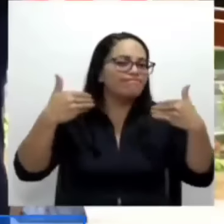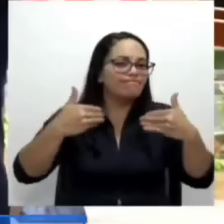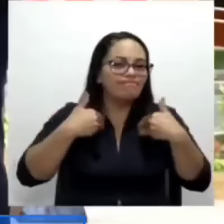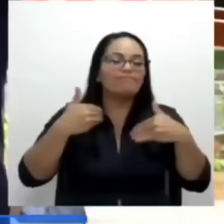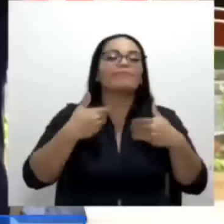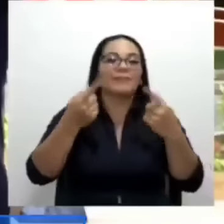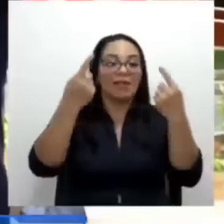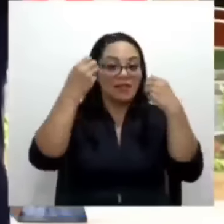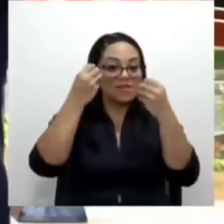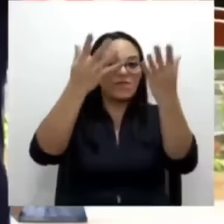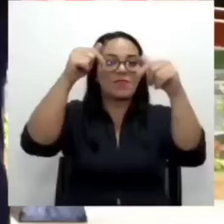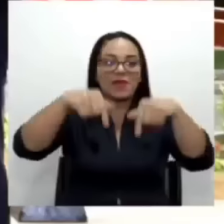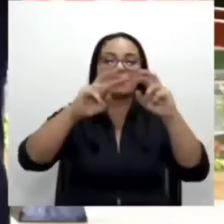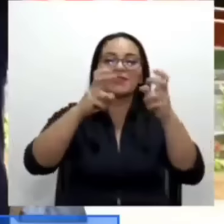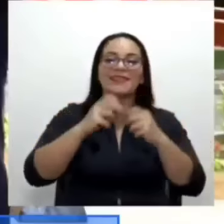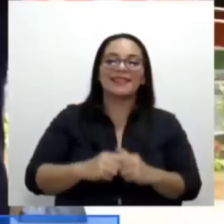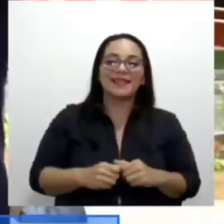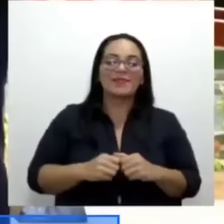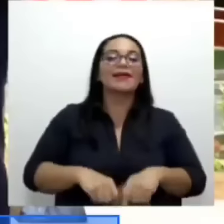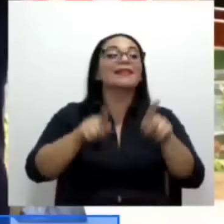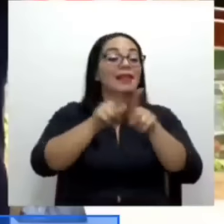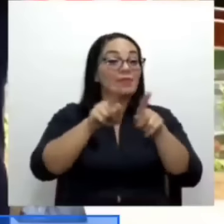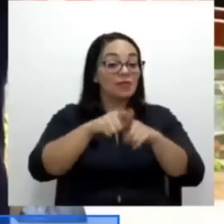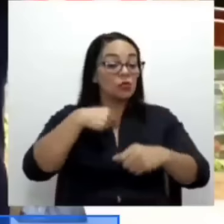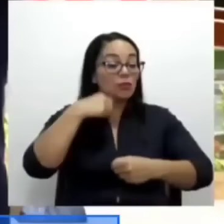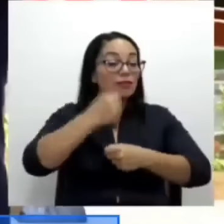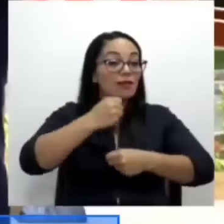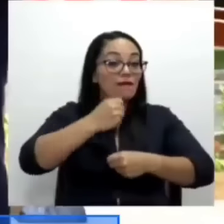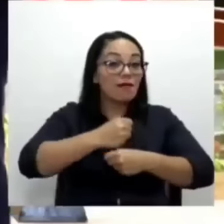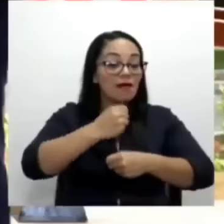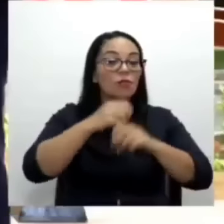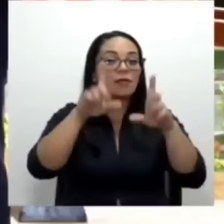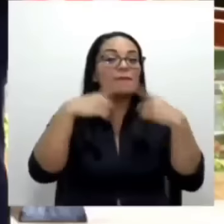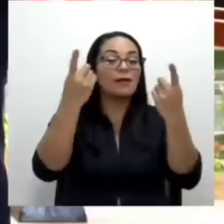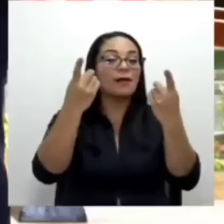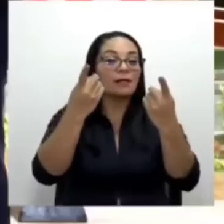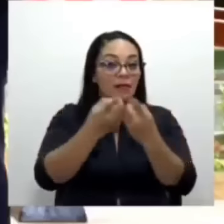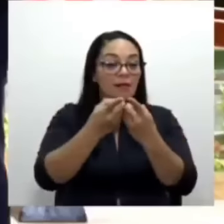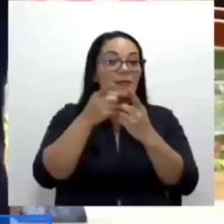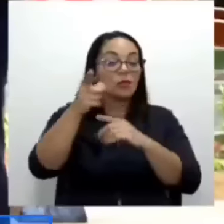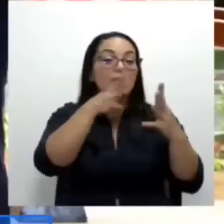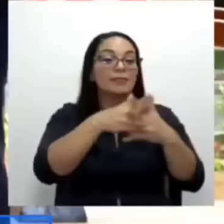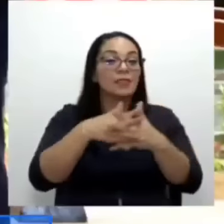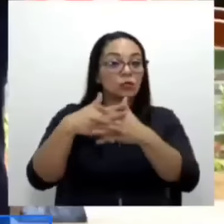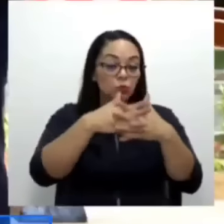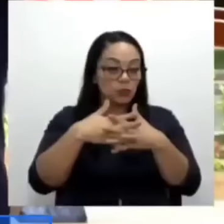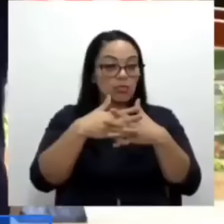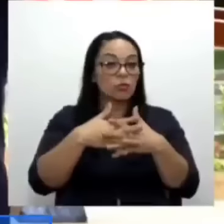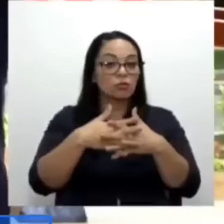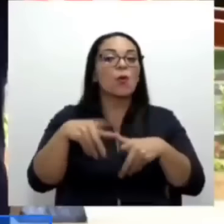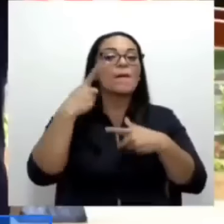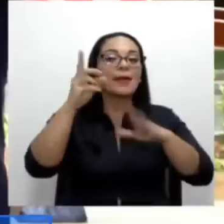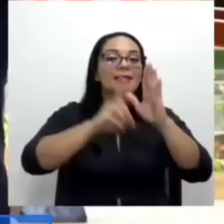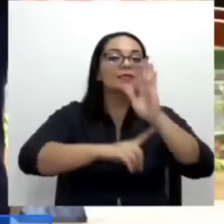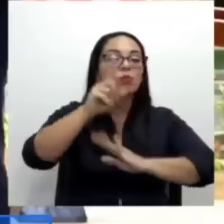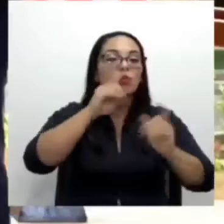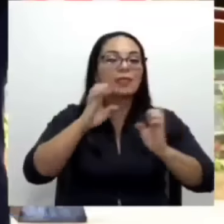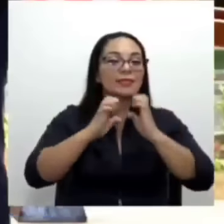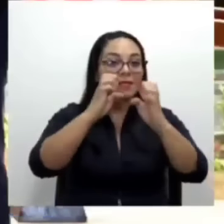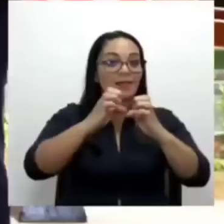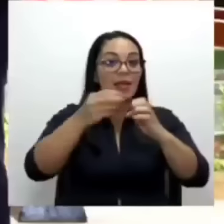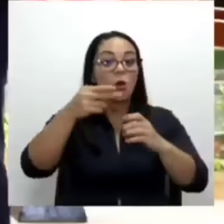este anuncio hoy. También estoy trabajando con el Departamento de Estado de Estados Unidos para desarrollar una estrategia holística